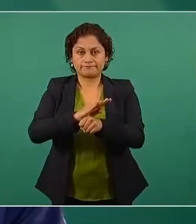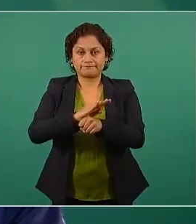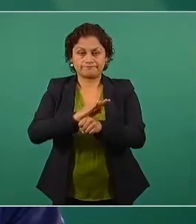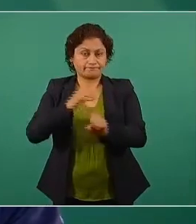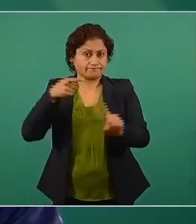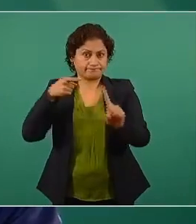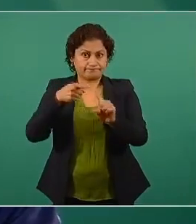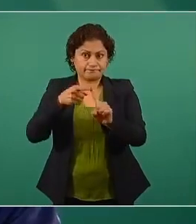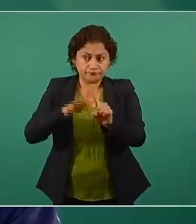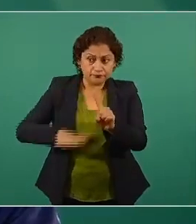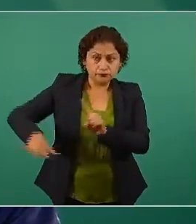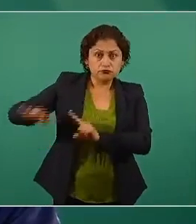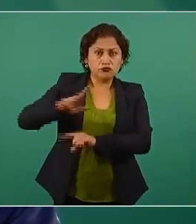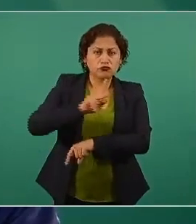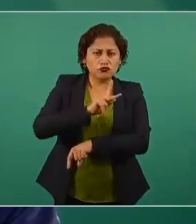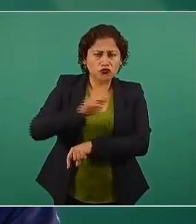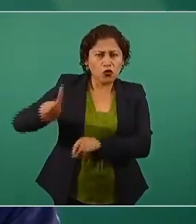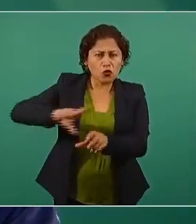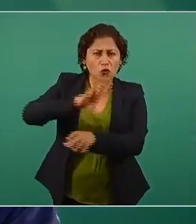Toda la Secretaría.